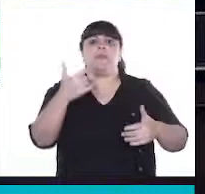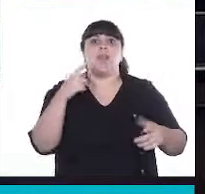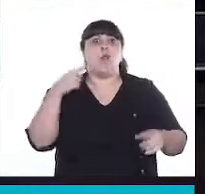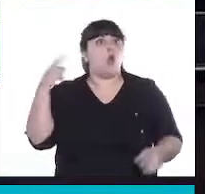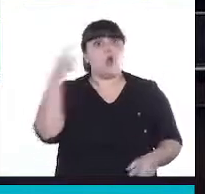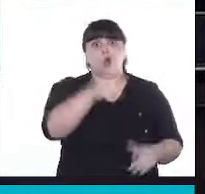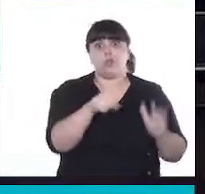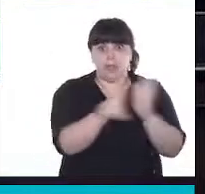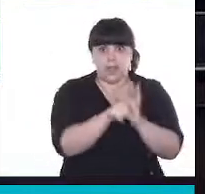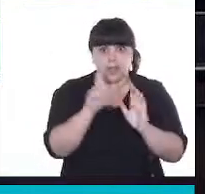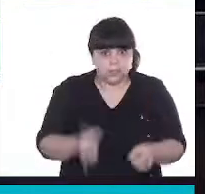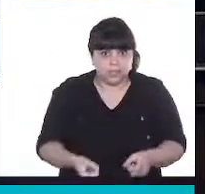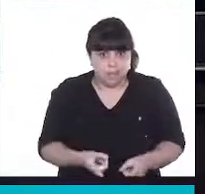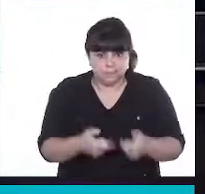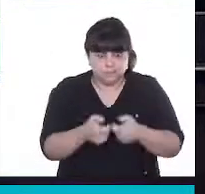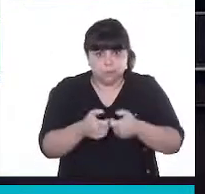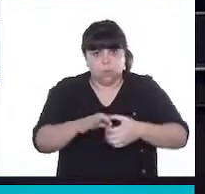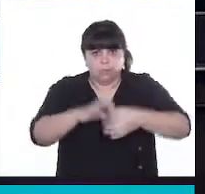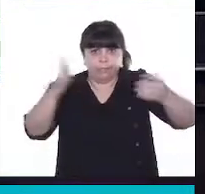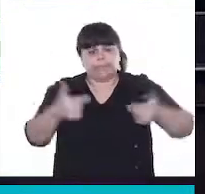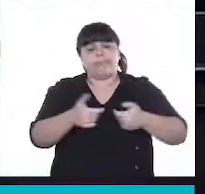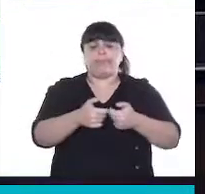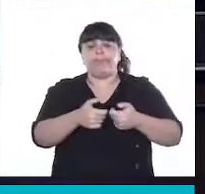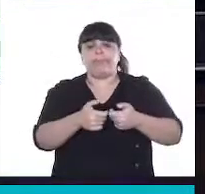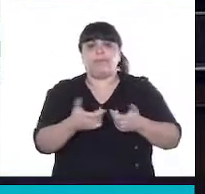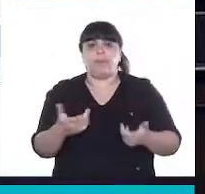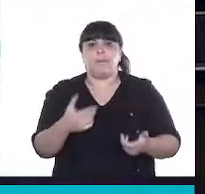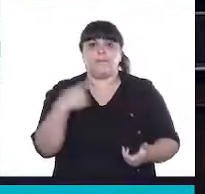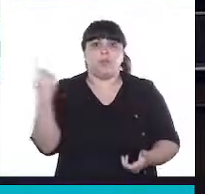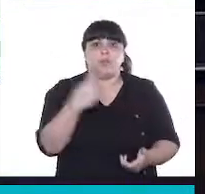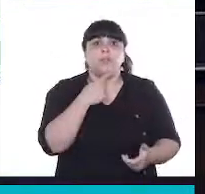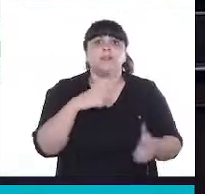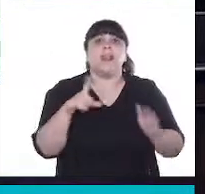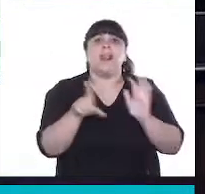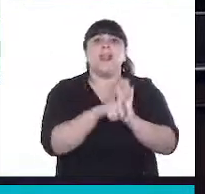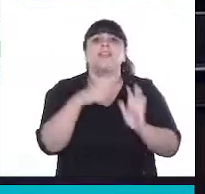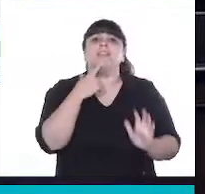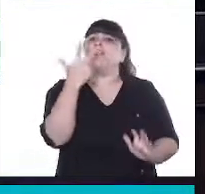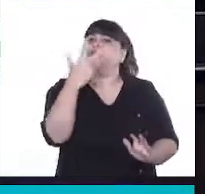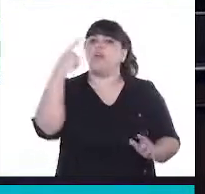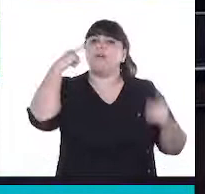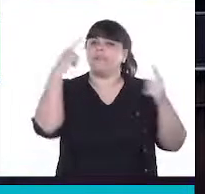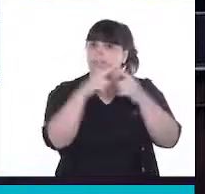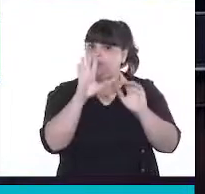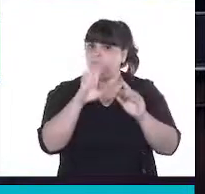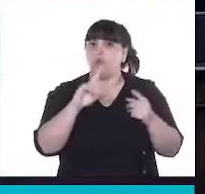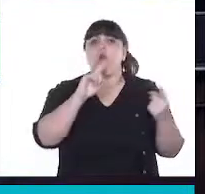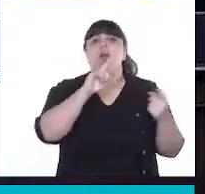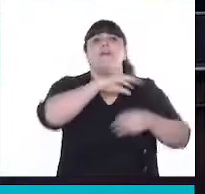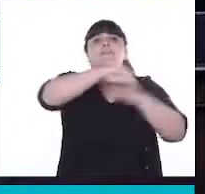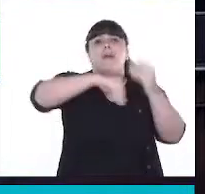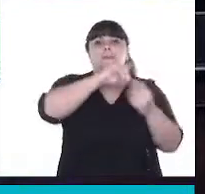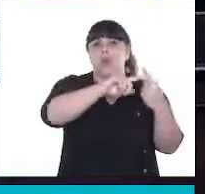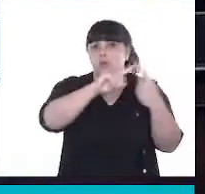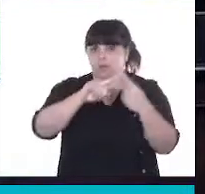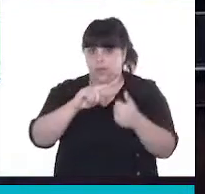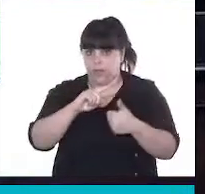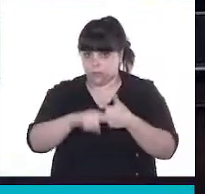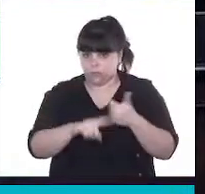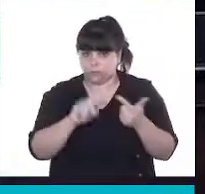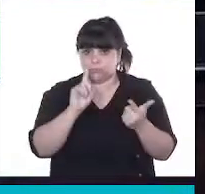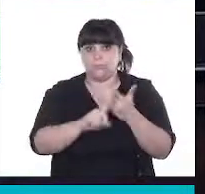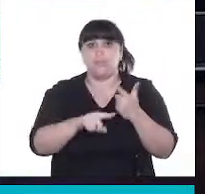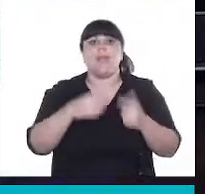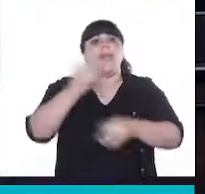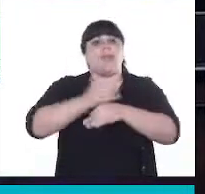la misma ley el mismo protocolo restringida el uso a tres objetivos que eran los contactos con los familiares el desarrollo